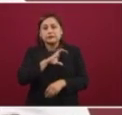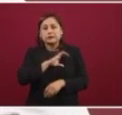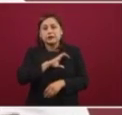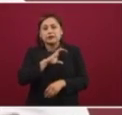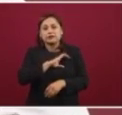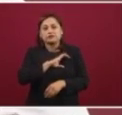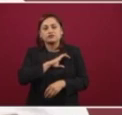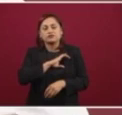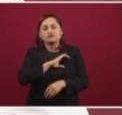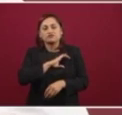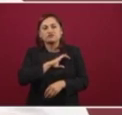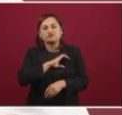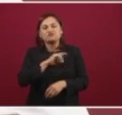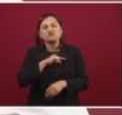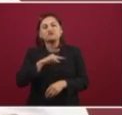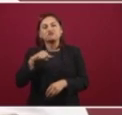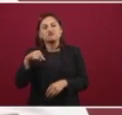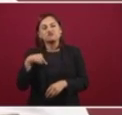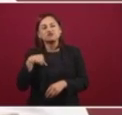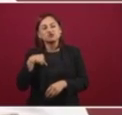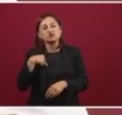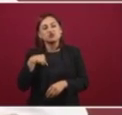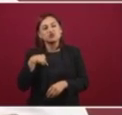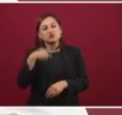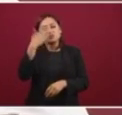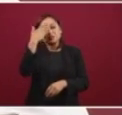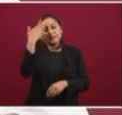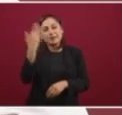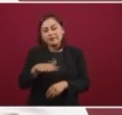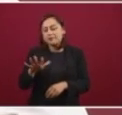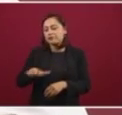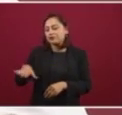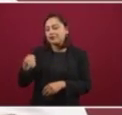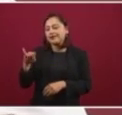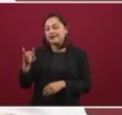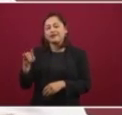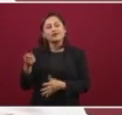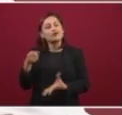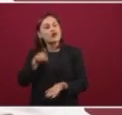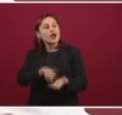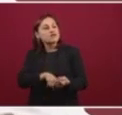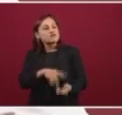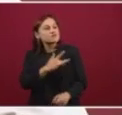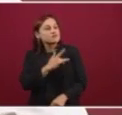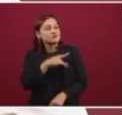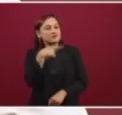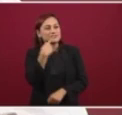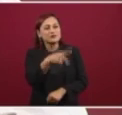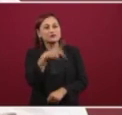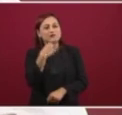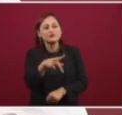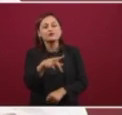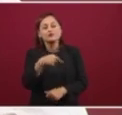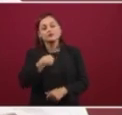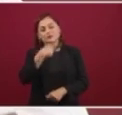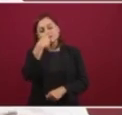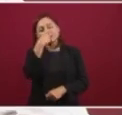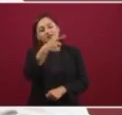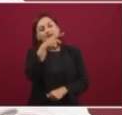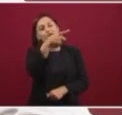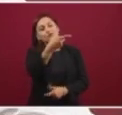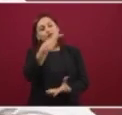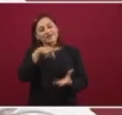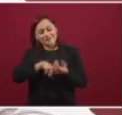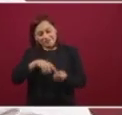nos dice que Metlatónoc está en su corazón, y también decirle que lo tenemos en el corazón. Reciba el aprecio y el cariño